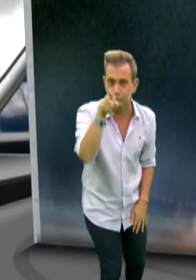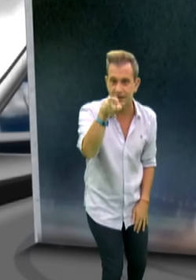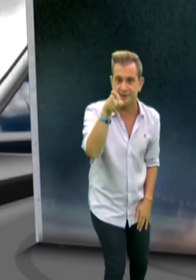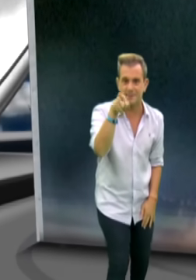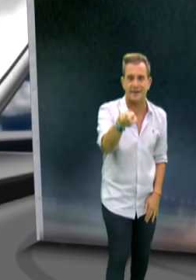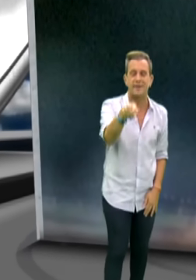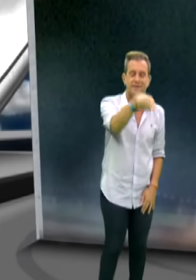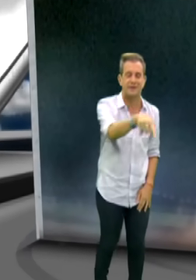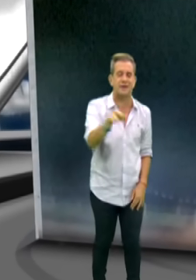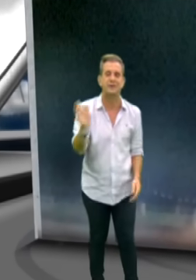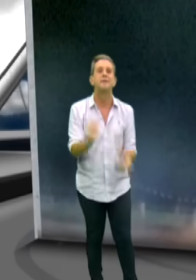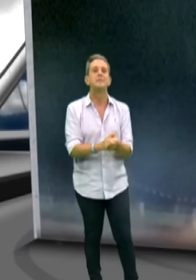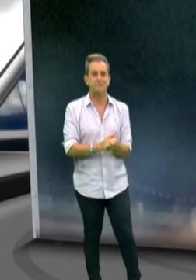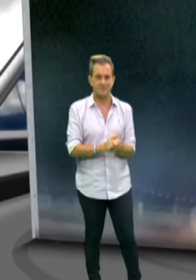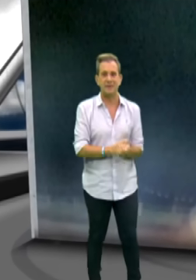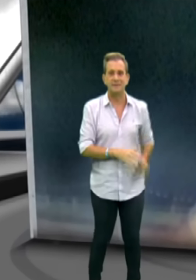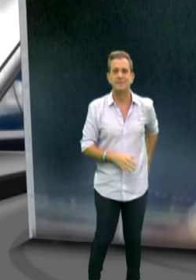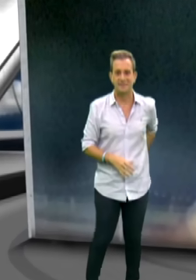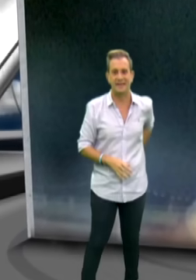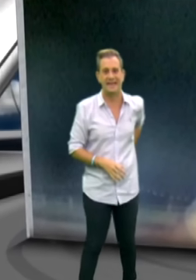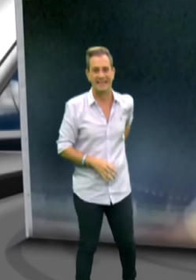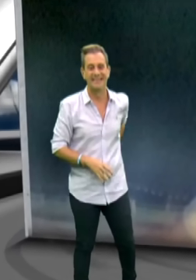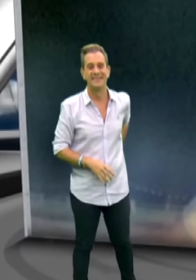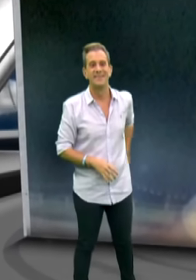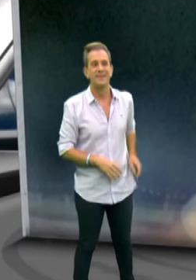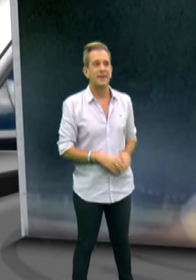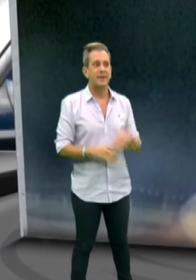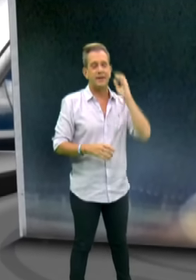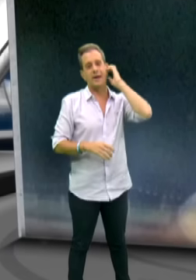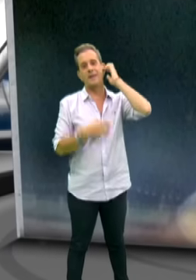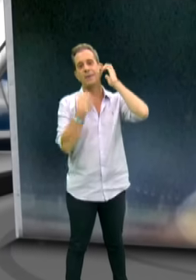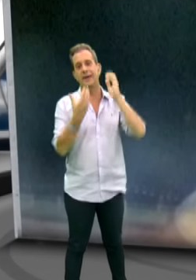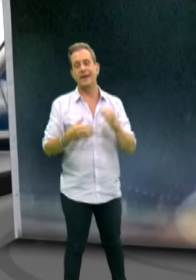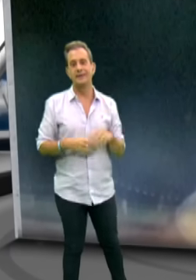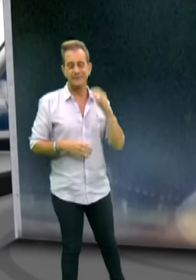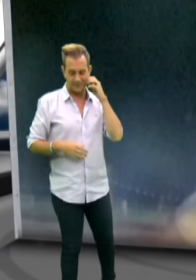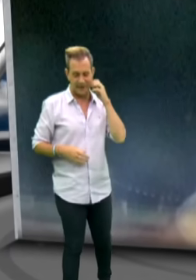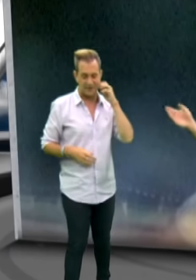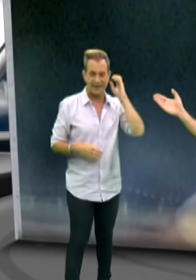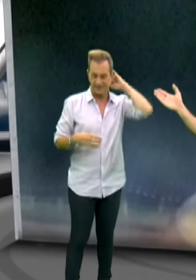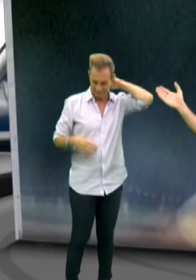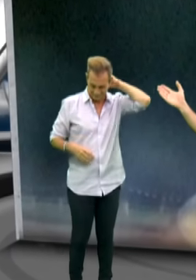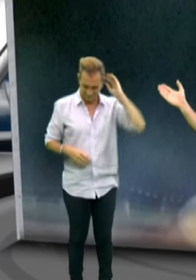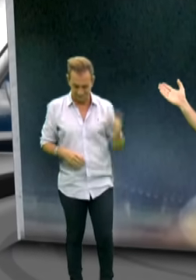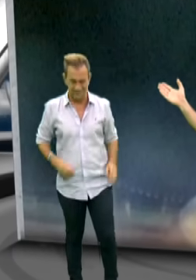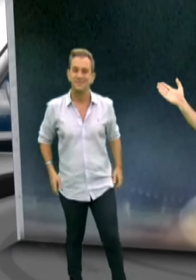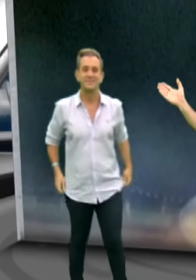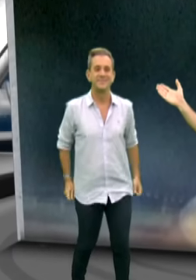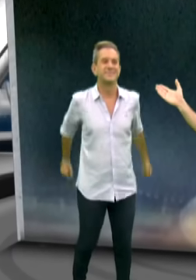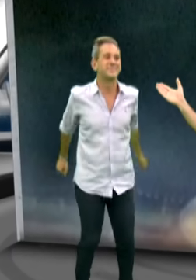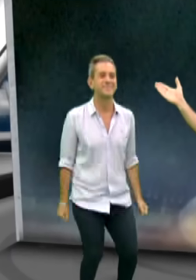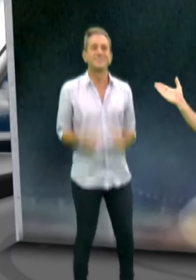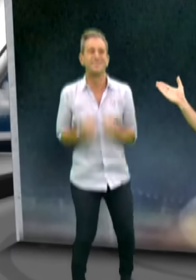en algún día de la semana que viene. Es lo único que quiero, es lo único que quiero. Del gol de Aliendro no van a hablar, ¿no? Ah, mirá cómo quedé. No, mirá cómo quedé.